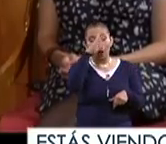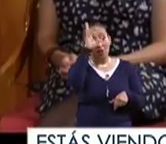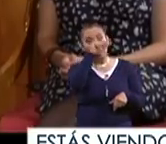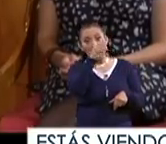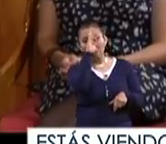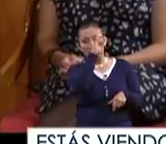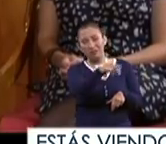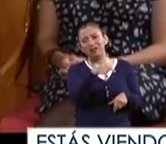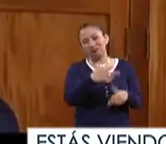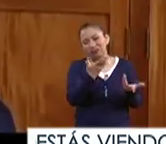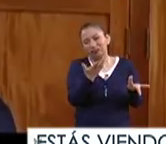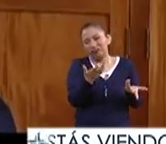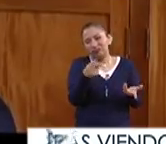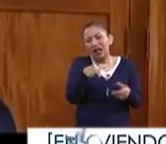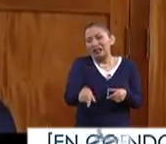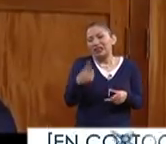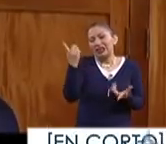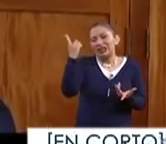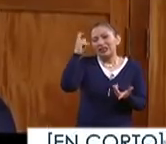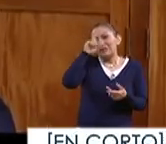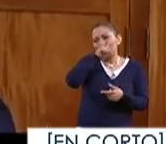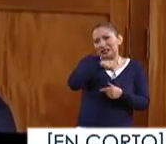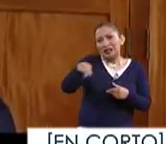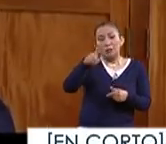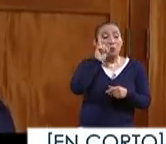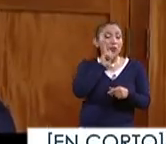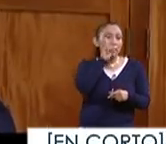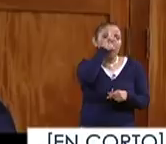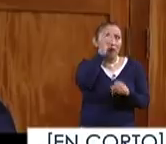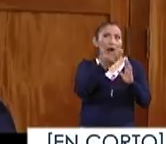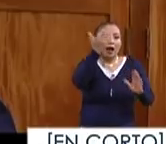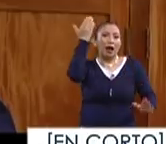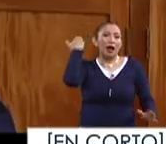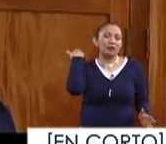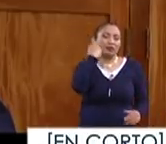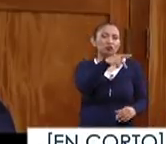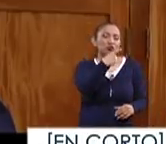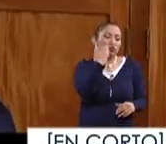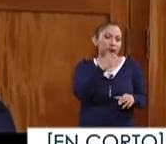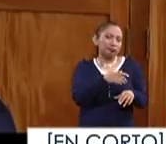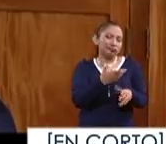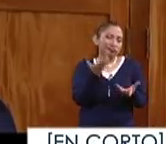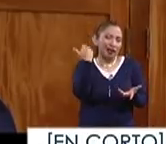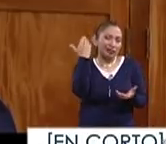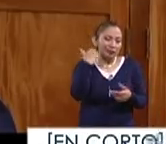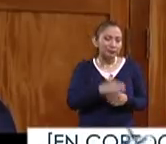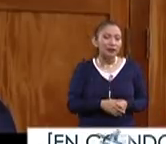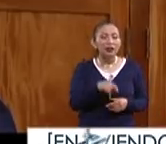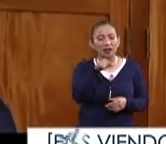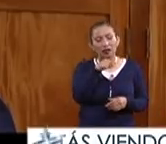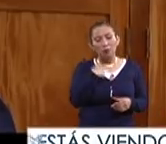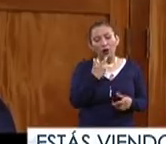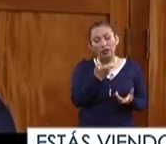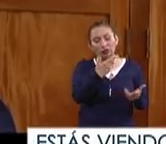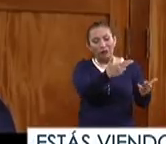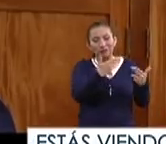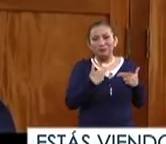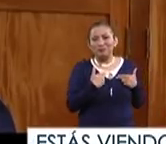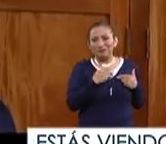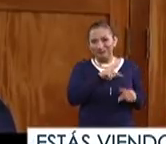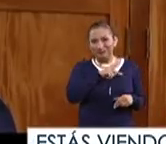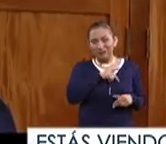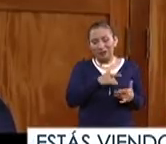México. Aquello era toda una odisea y más para una mujer en su época. Y tal vez ahí tenía yo los genes para